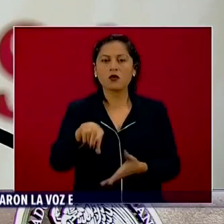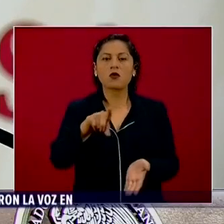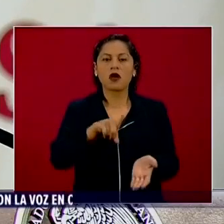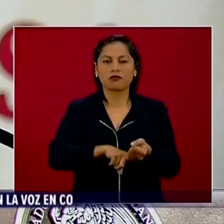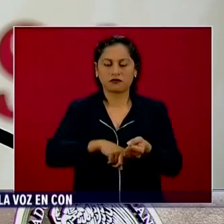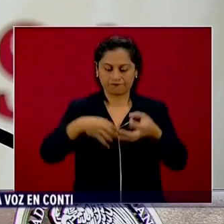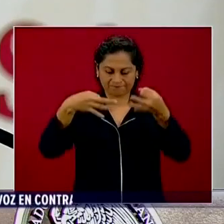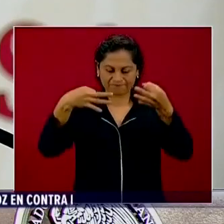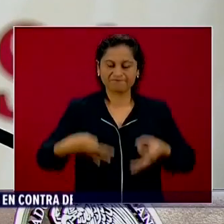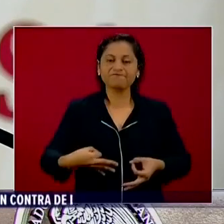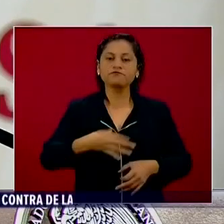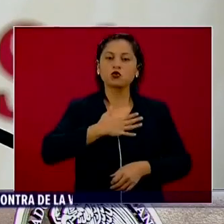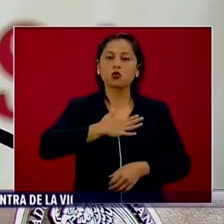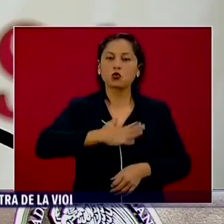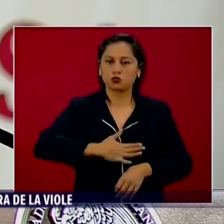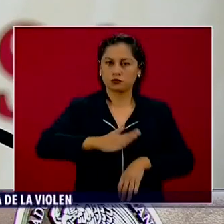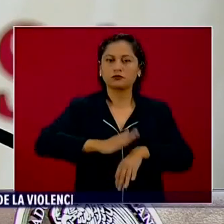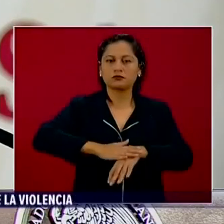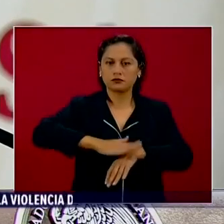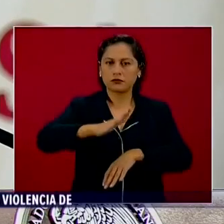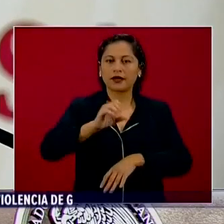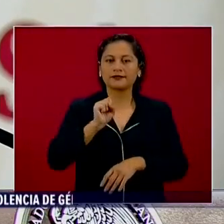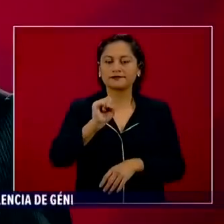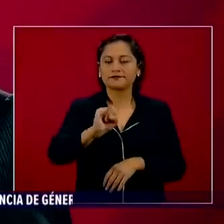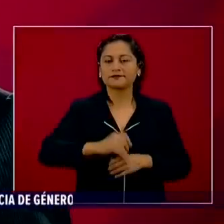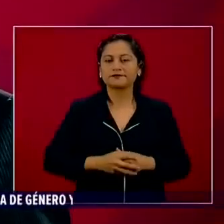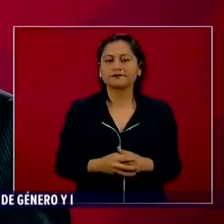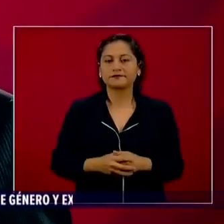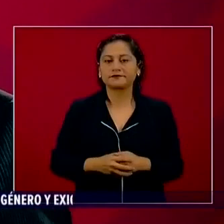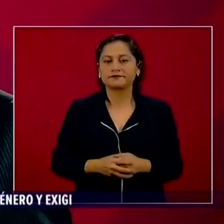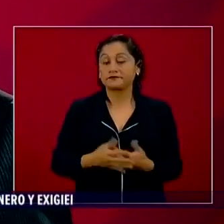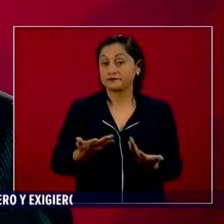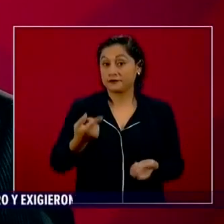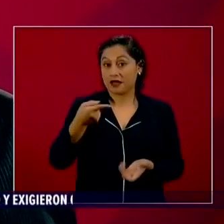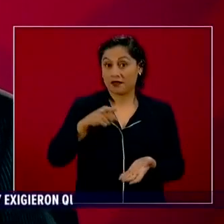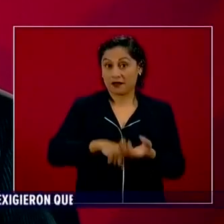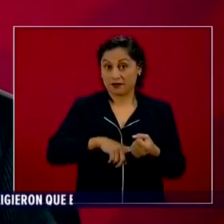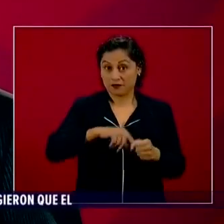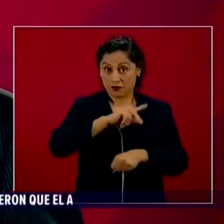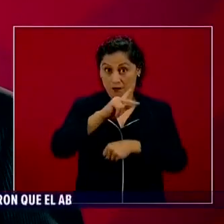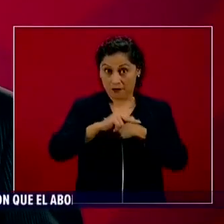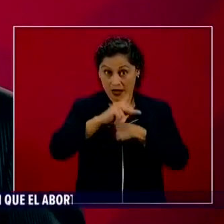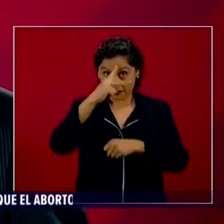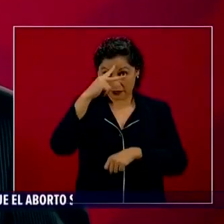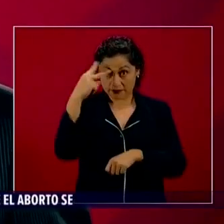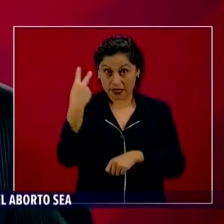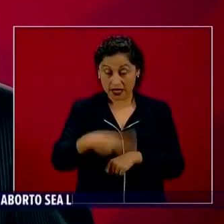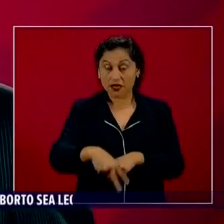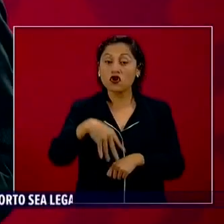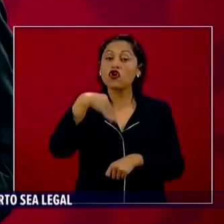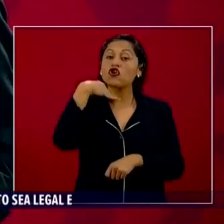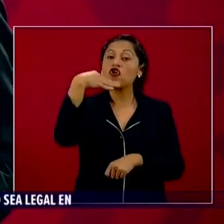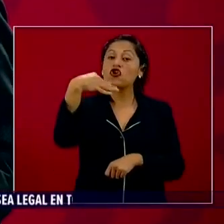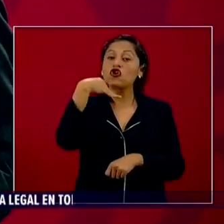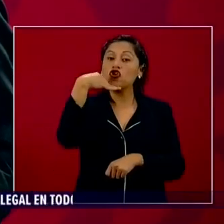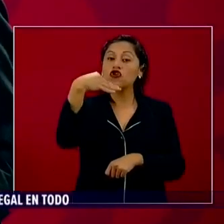es un país en donde no hay corrupción en los altos